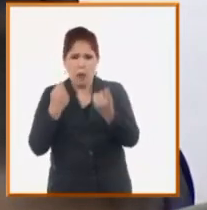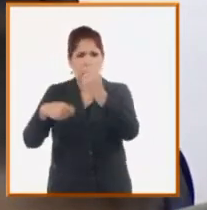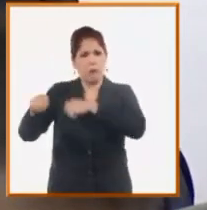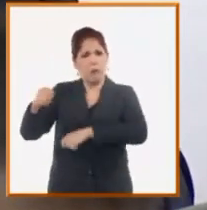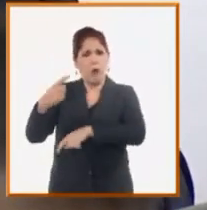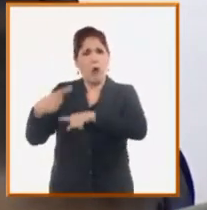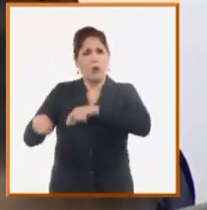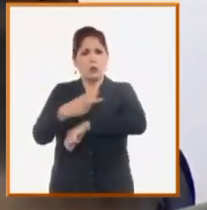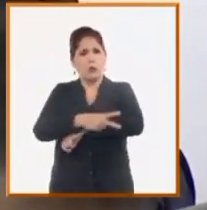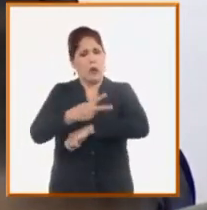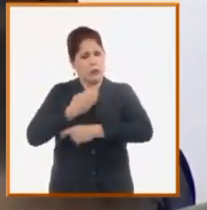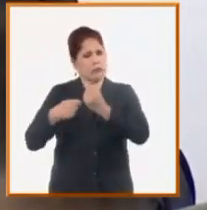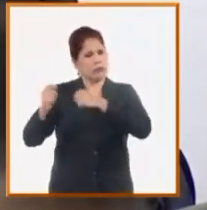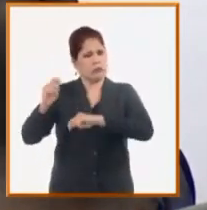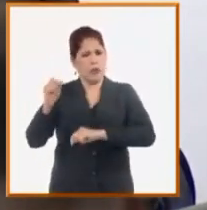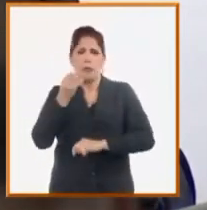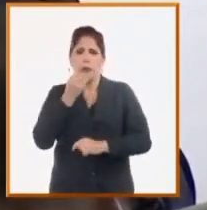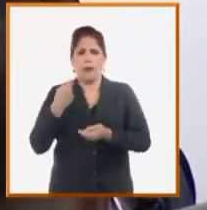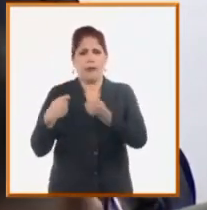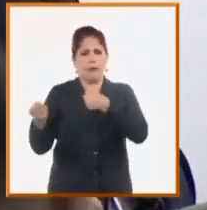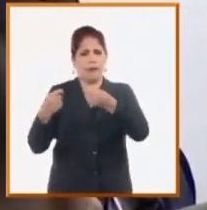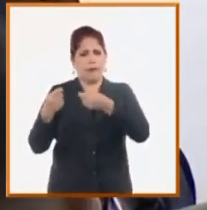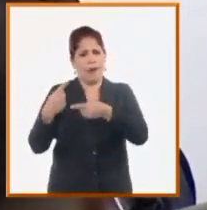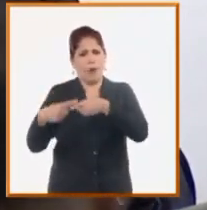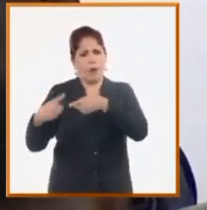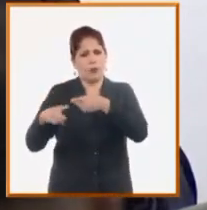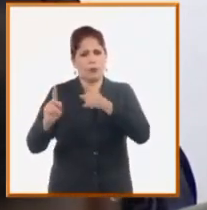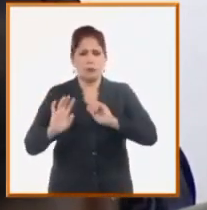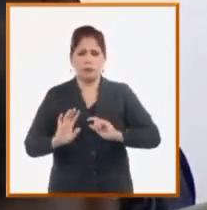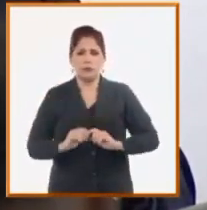poder hacer esa importación.